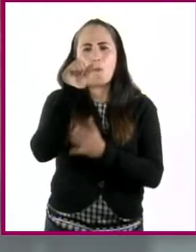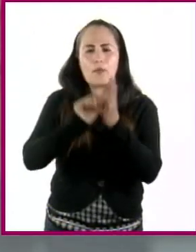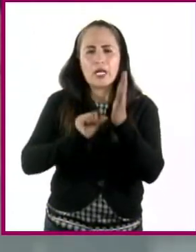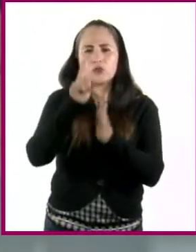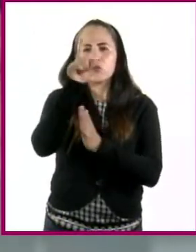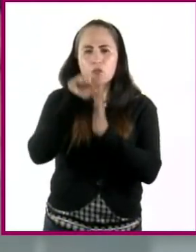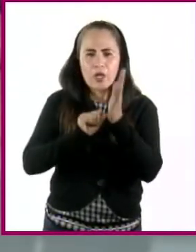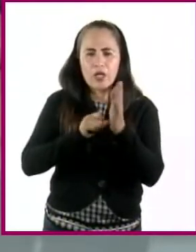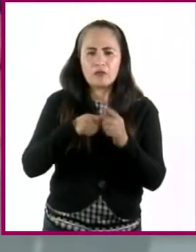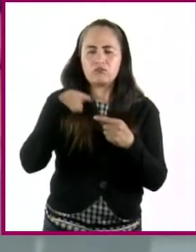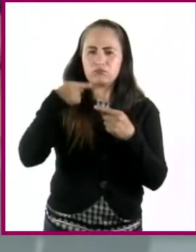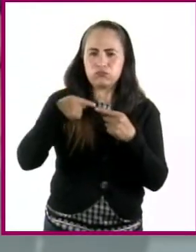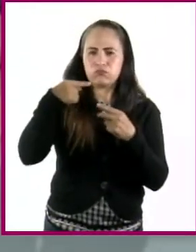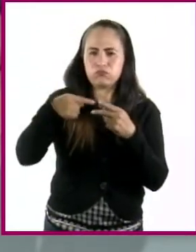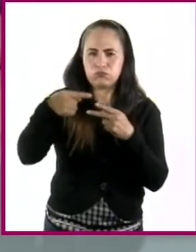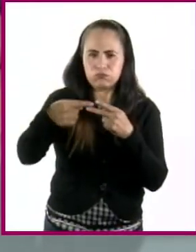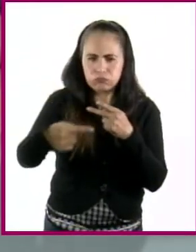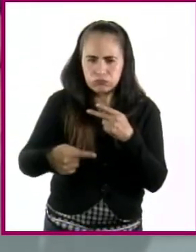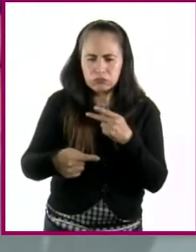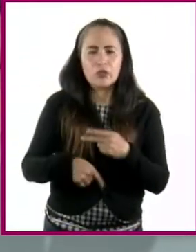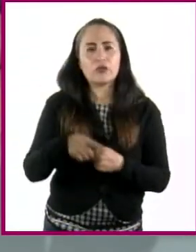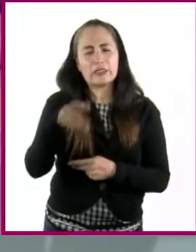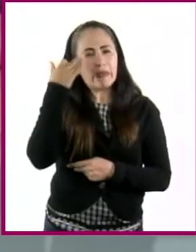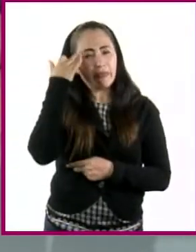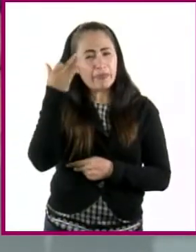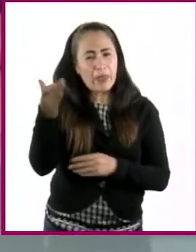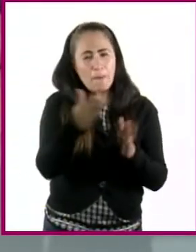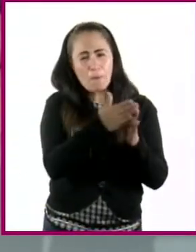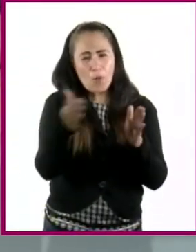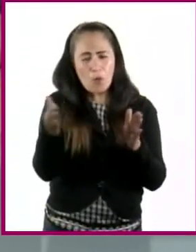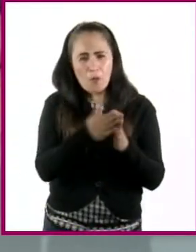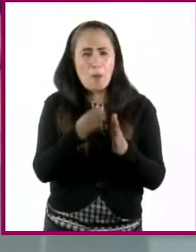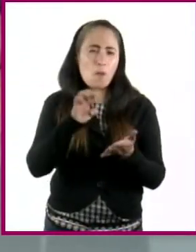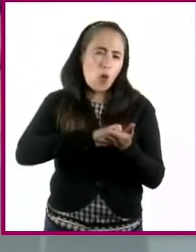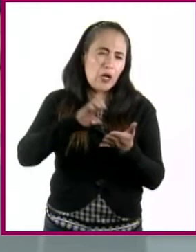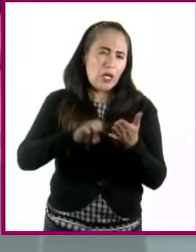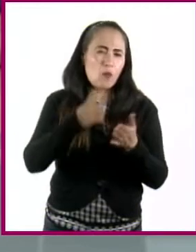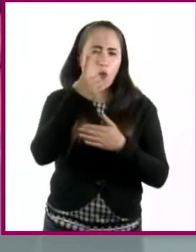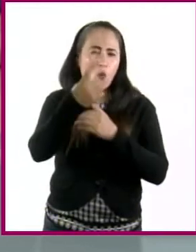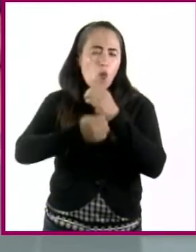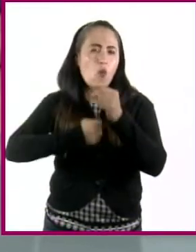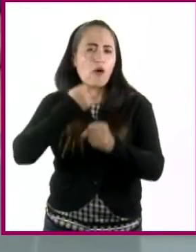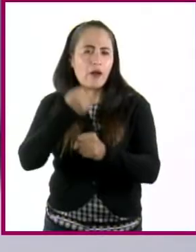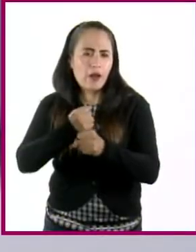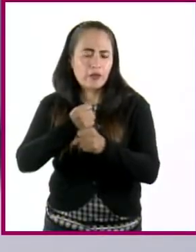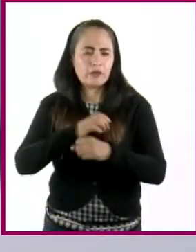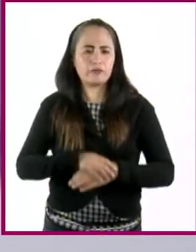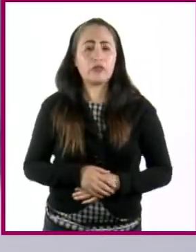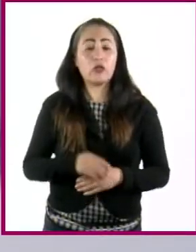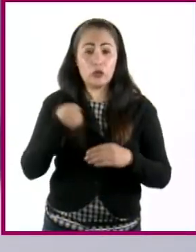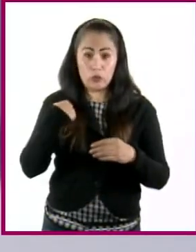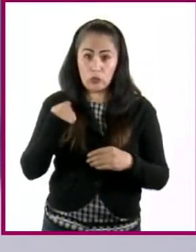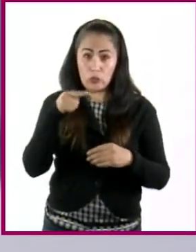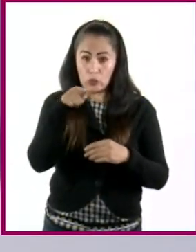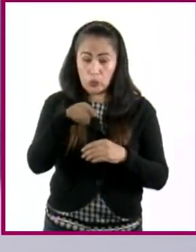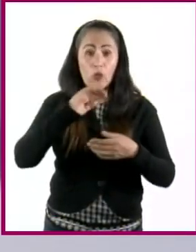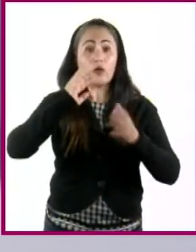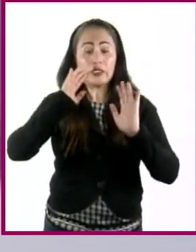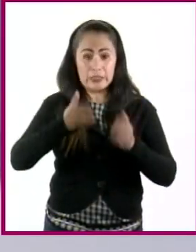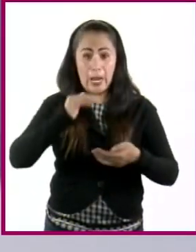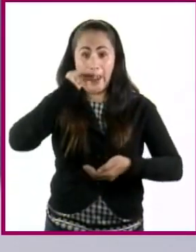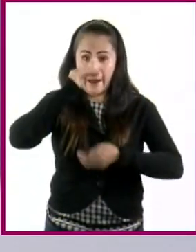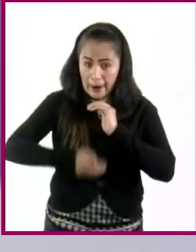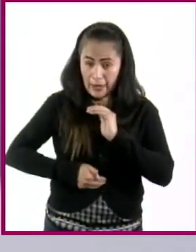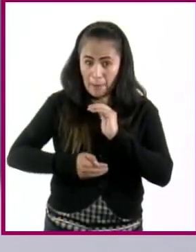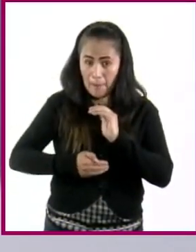esos pagos mensuales que tú vas a dar durante el tiempo que dura el préstamo, por ejemplo, un año, cuando acabes de pagar o cuando acabes de hacer